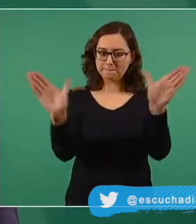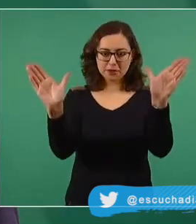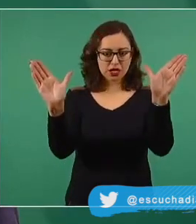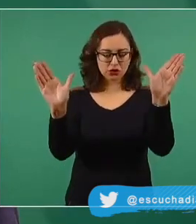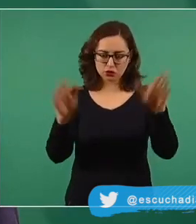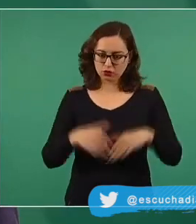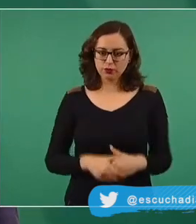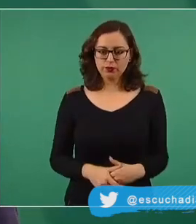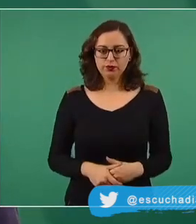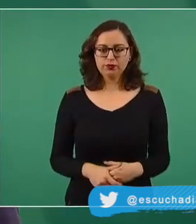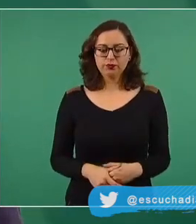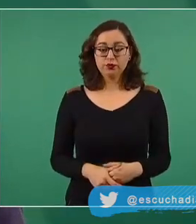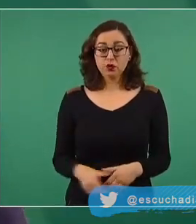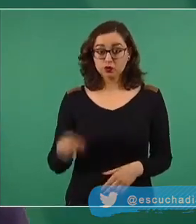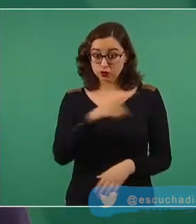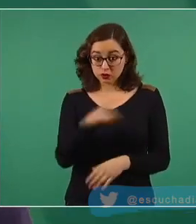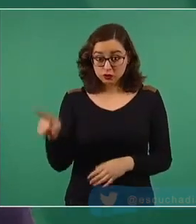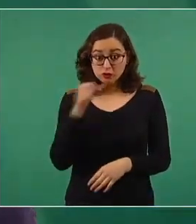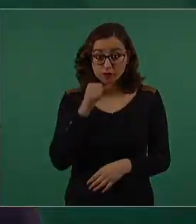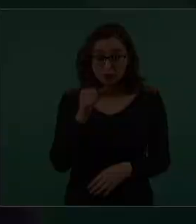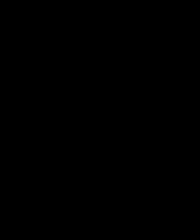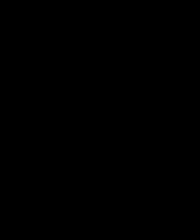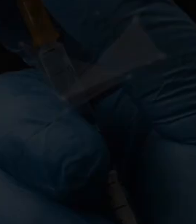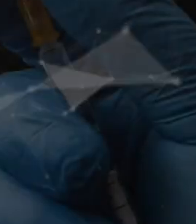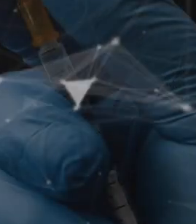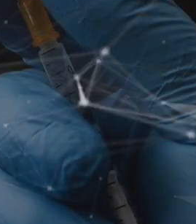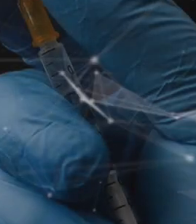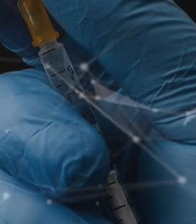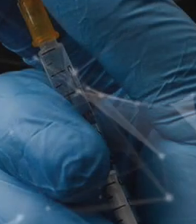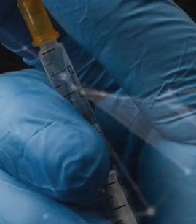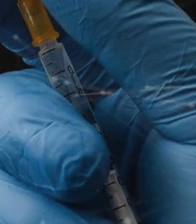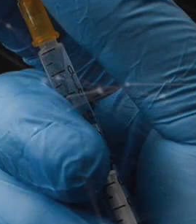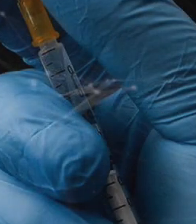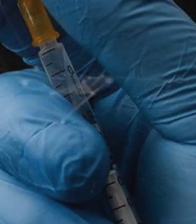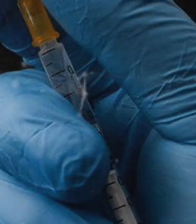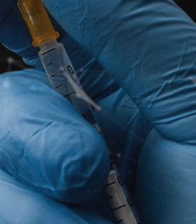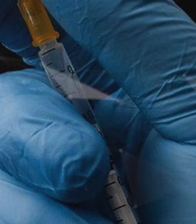distancia. Seguiremos informando.